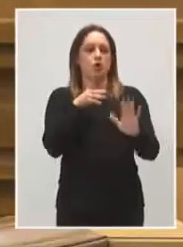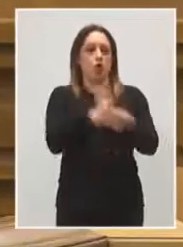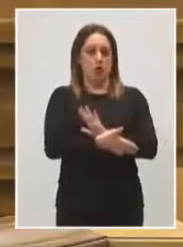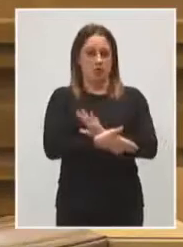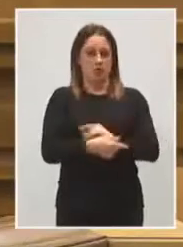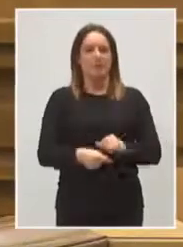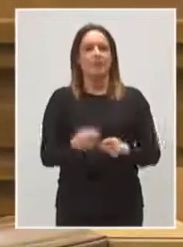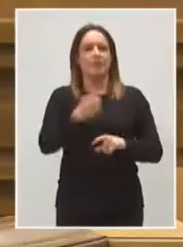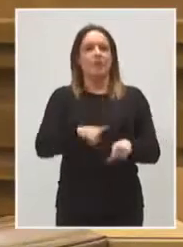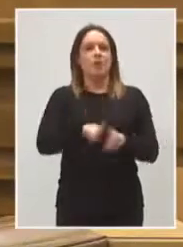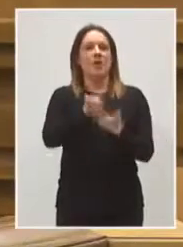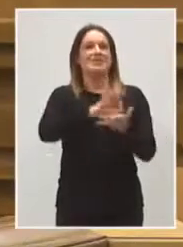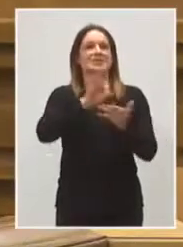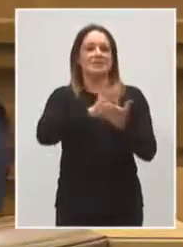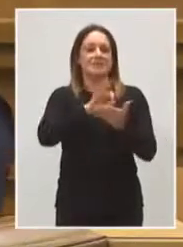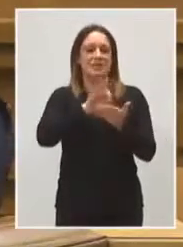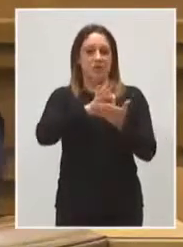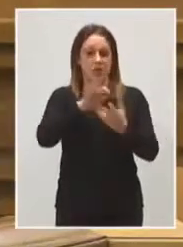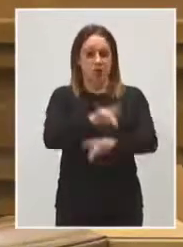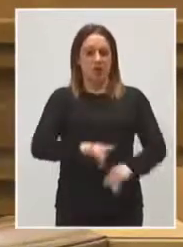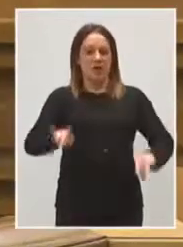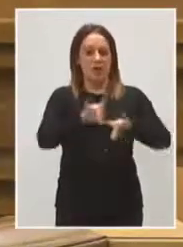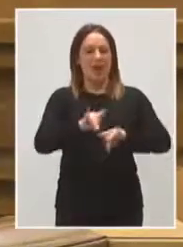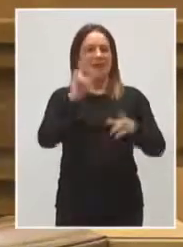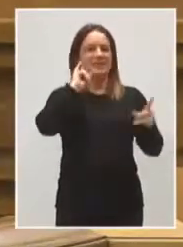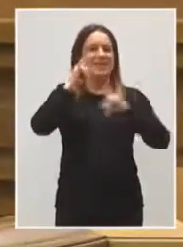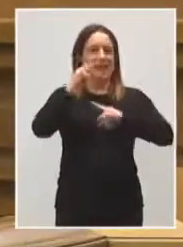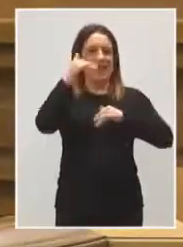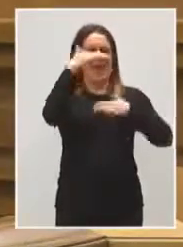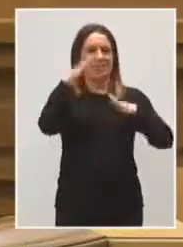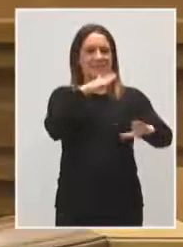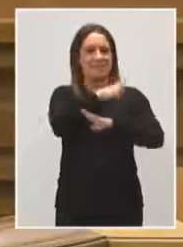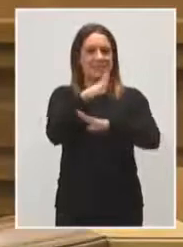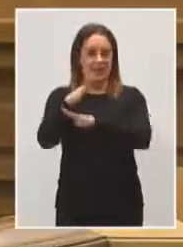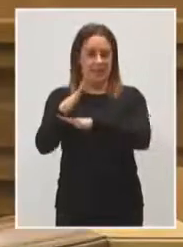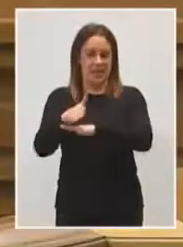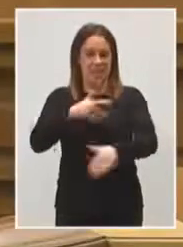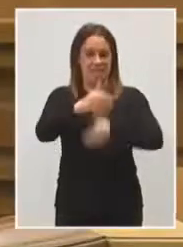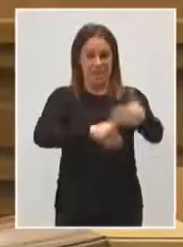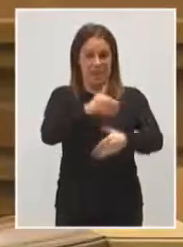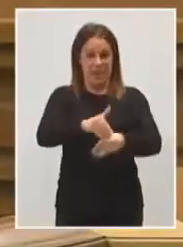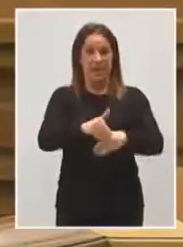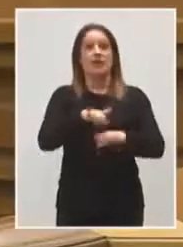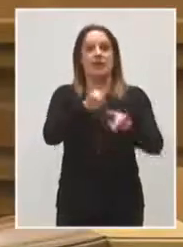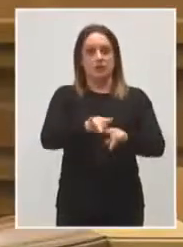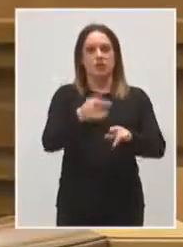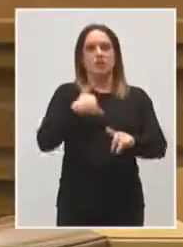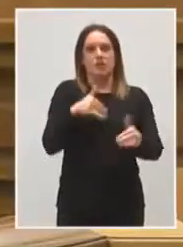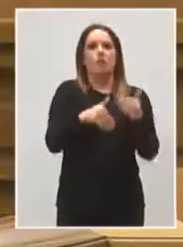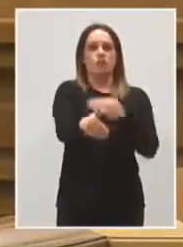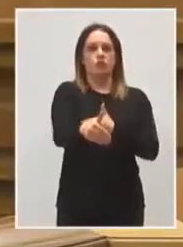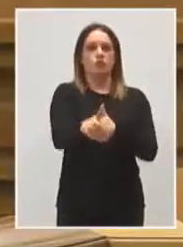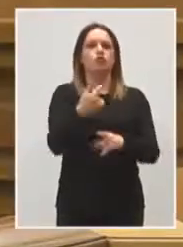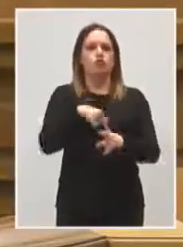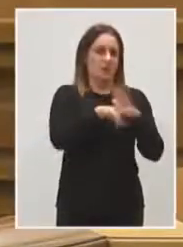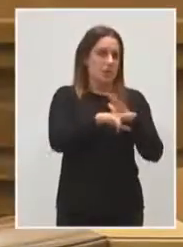regional de teleasistencia sanitaria avanzada, que é, probablemente, o futuro, en boa parte dos servicios que se prestan. Queremos ir por